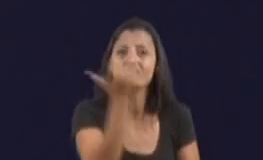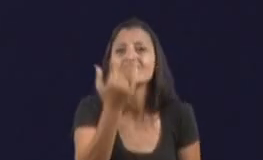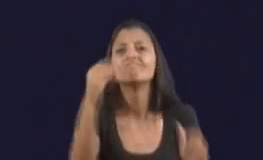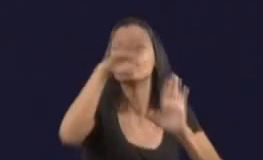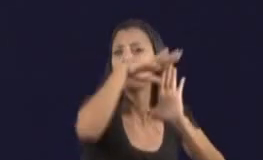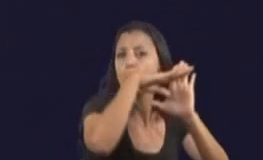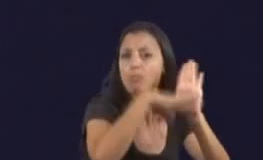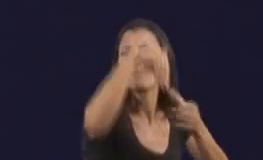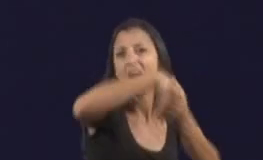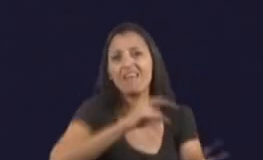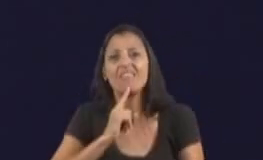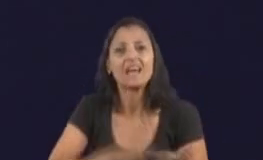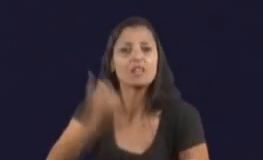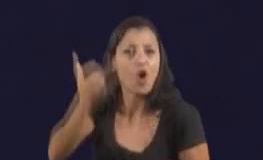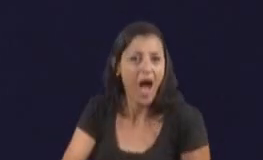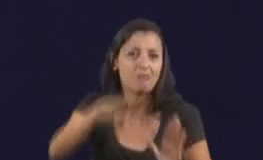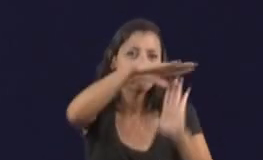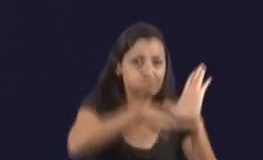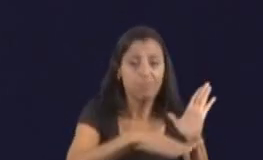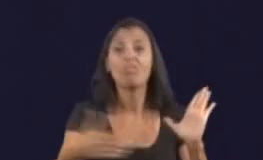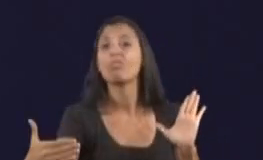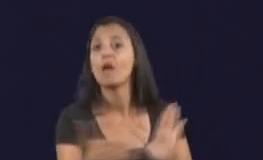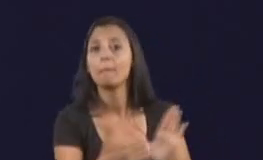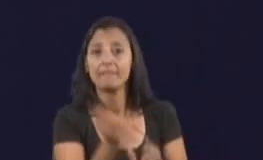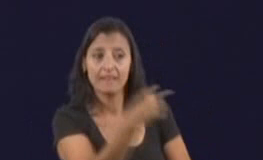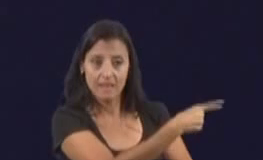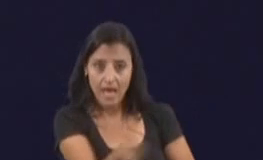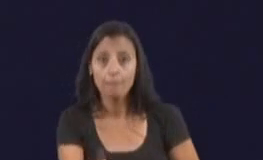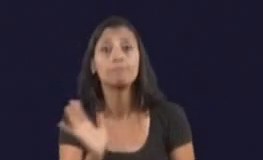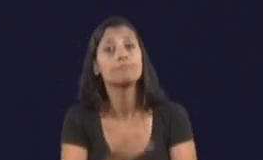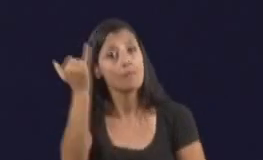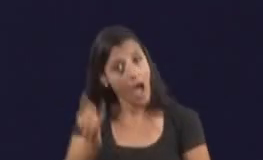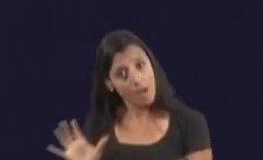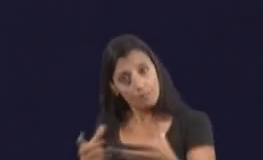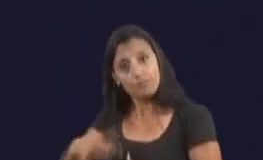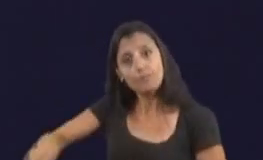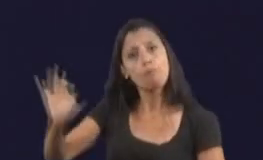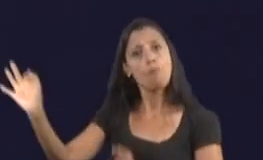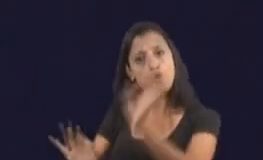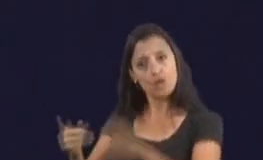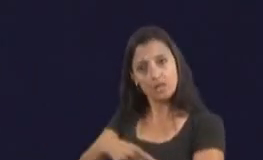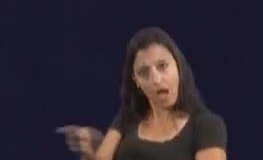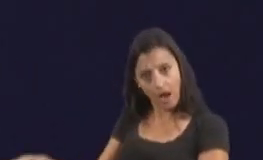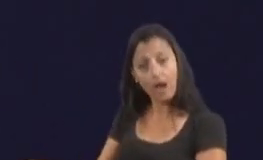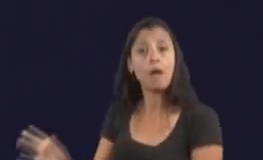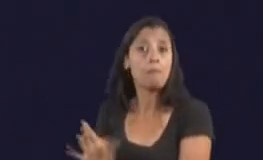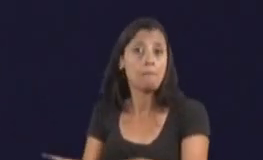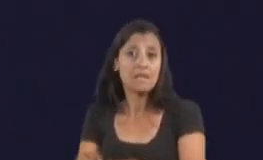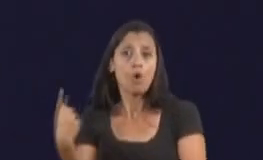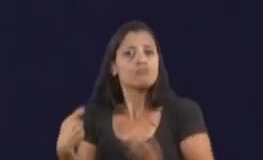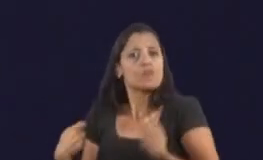amplio la reglamentación. De hecho, hay un porcentaje del gasto que uno